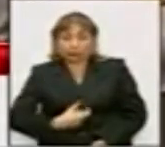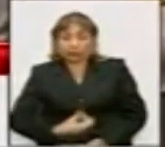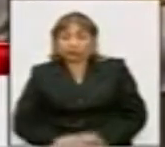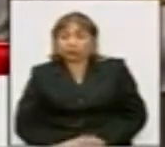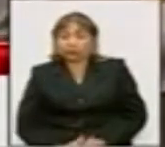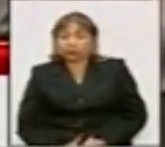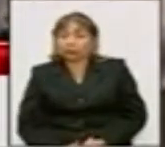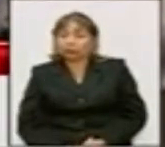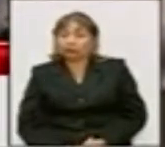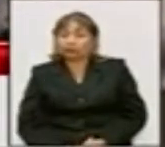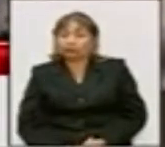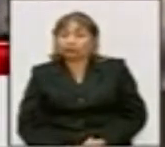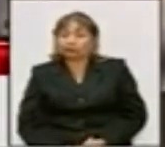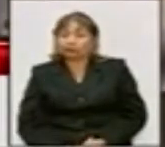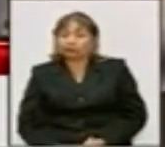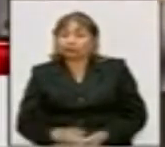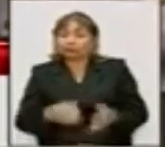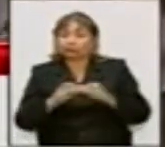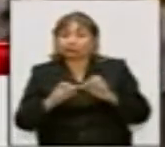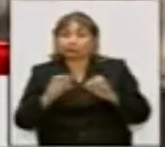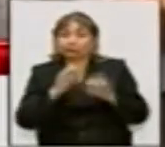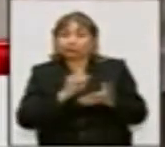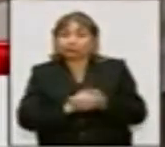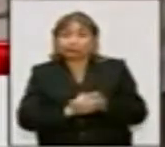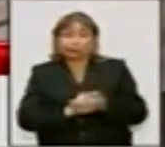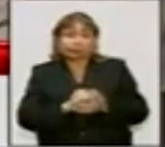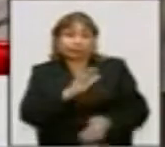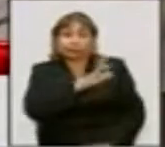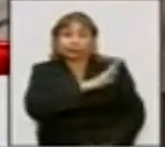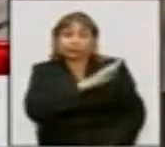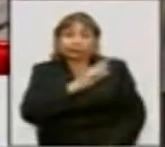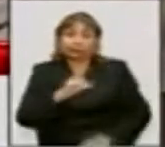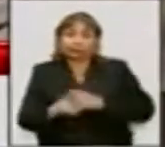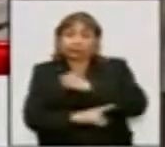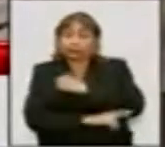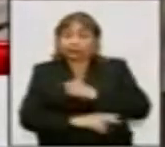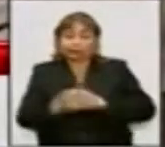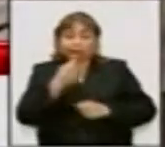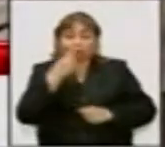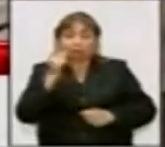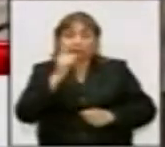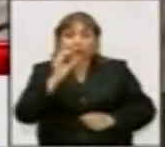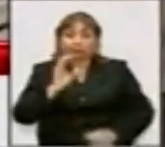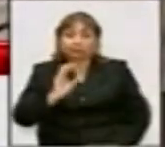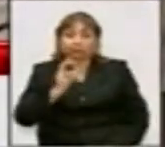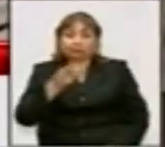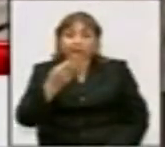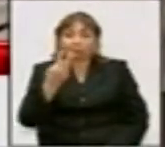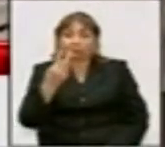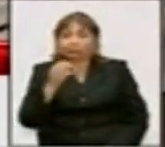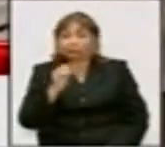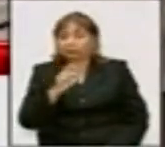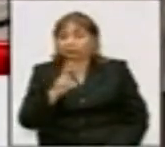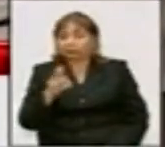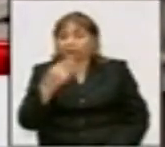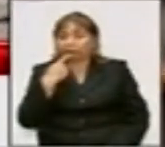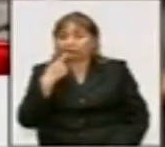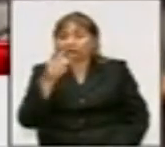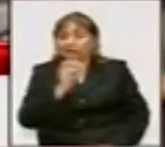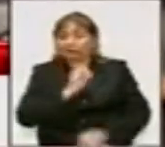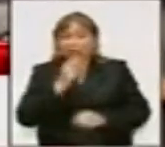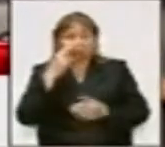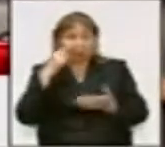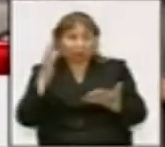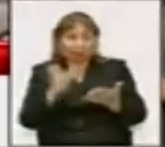pero el fiscal de la nación que ya no es el señor txarli yo la verdad que no he visto